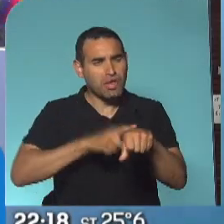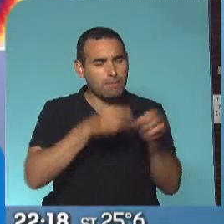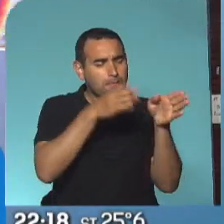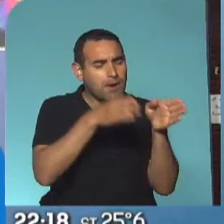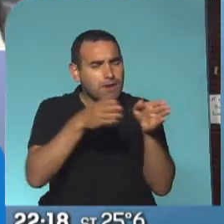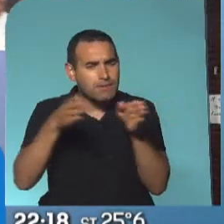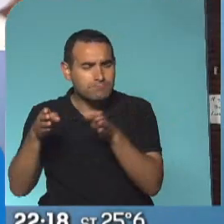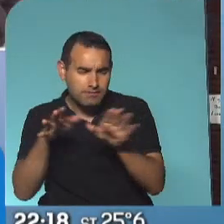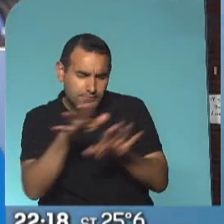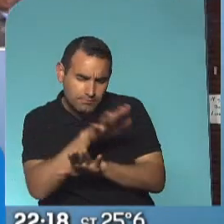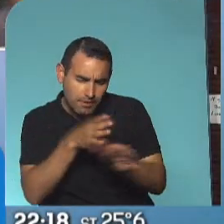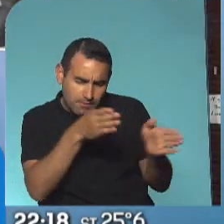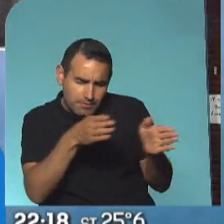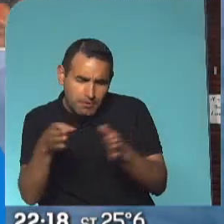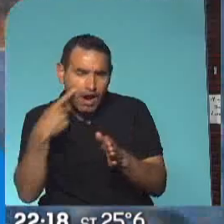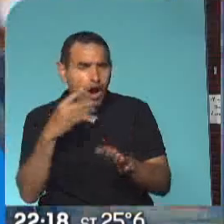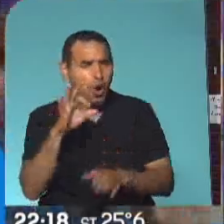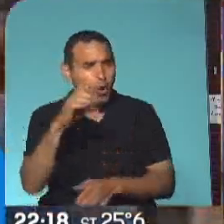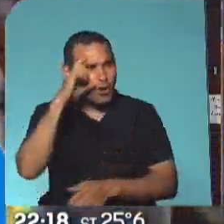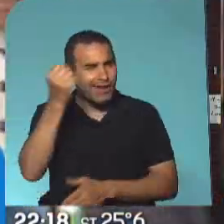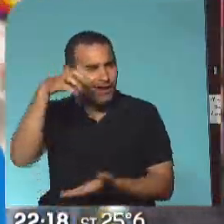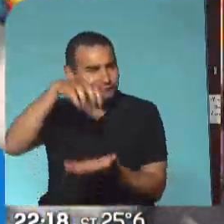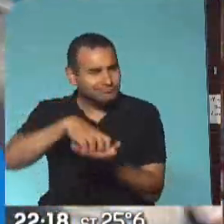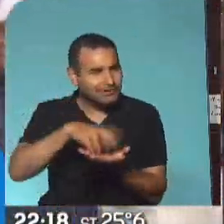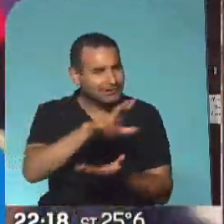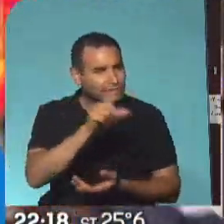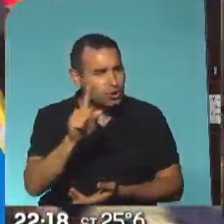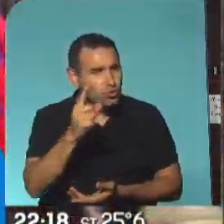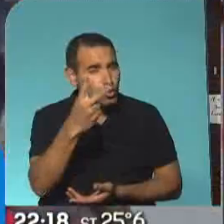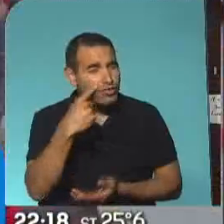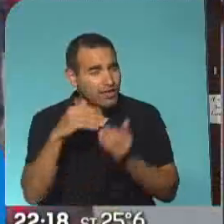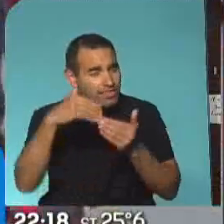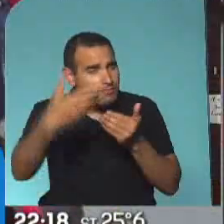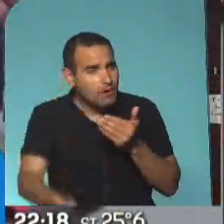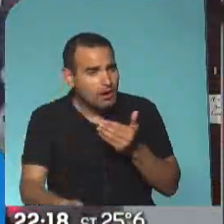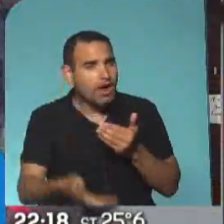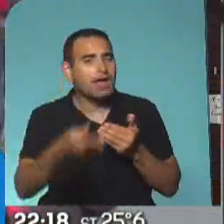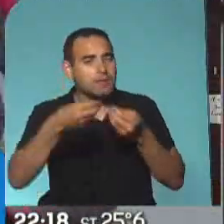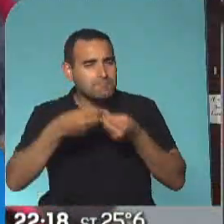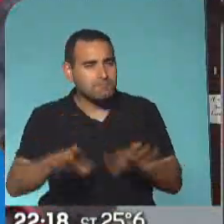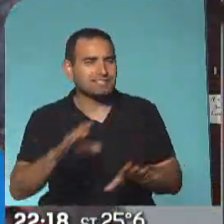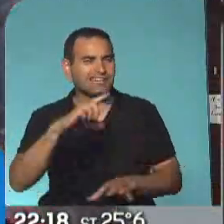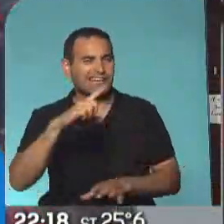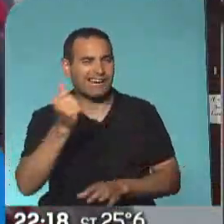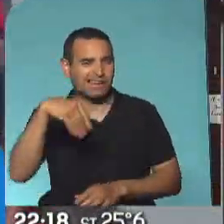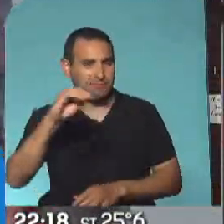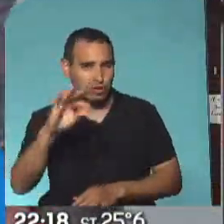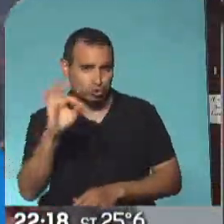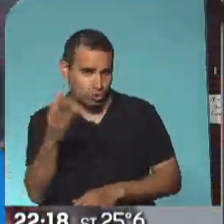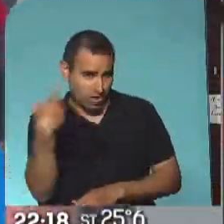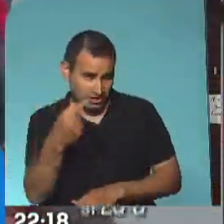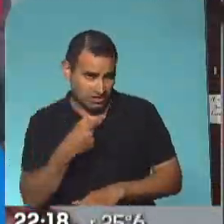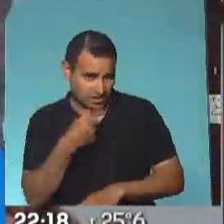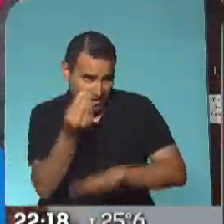de ahí, 2 días interviene la OEA con la auditoría del 31, 2 días después emerge la figura de Camacho, que ni siquiera se había presentado